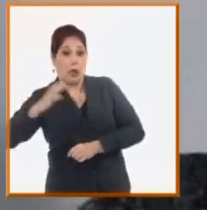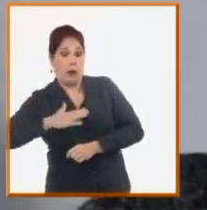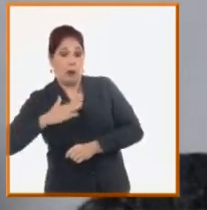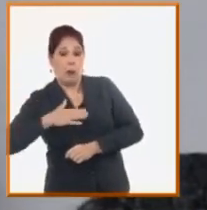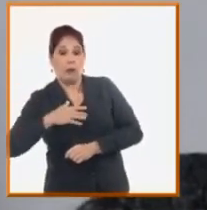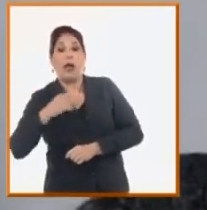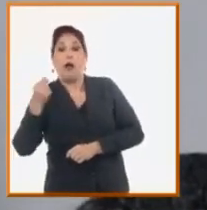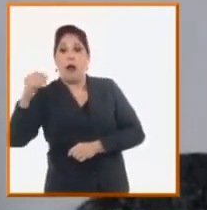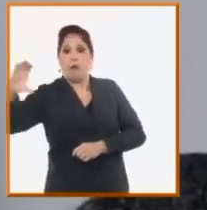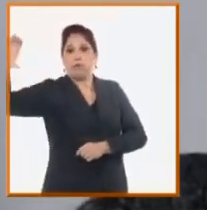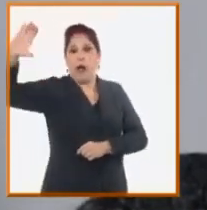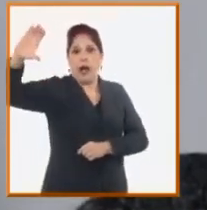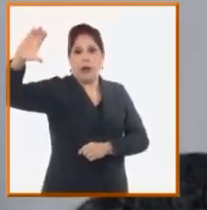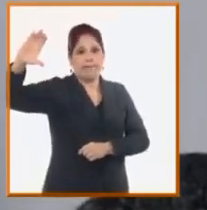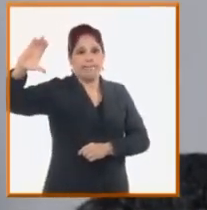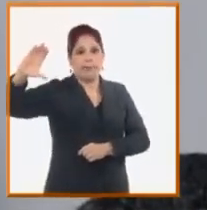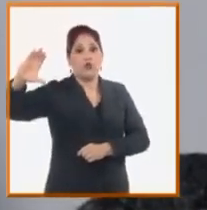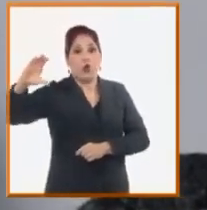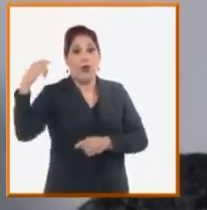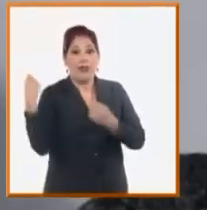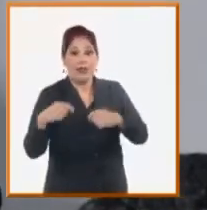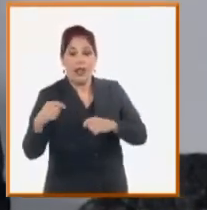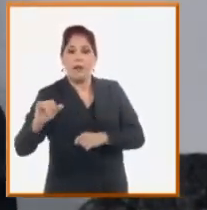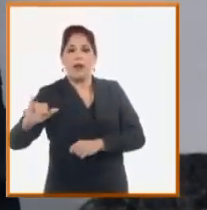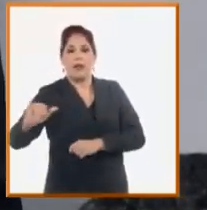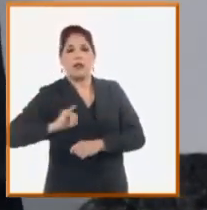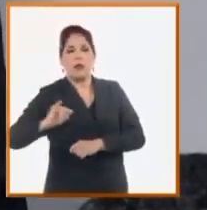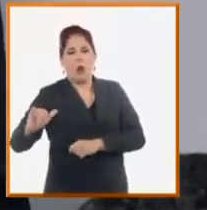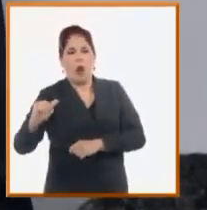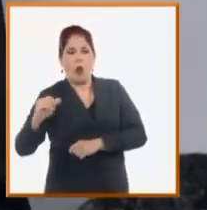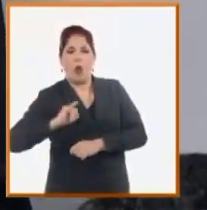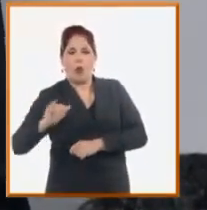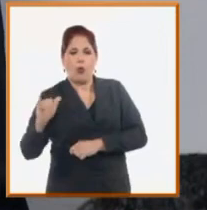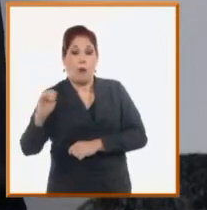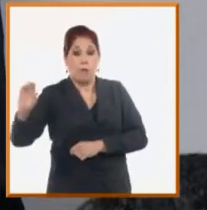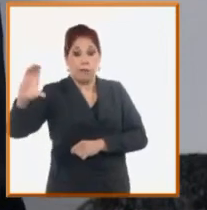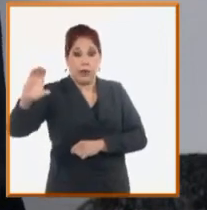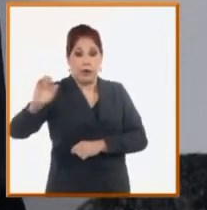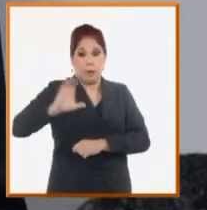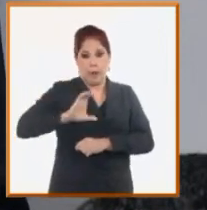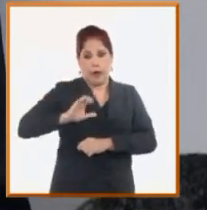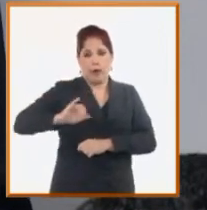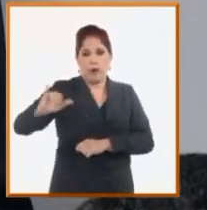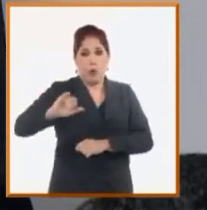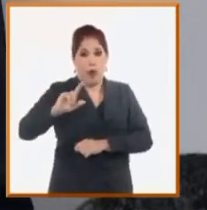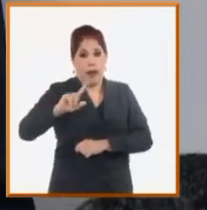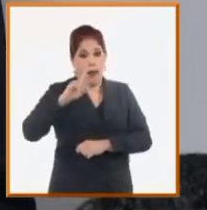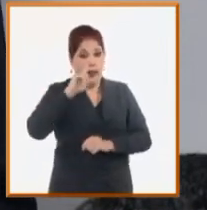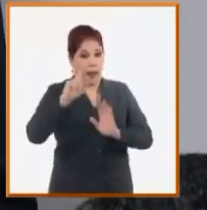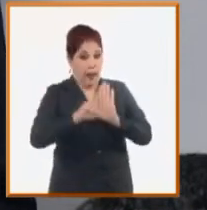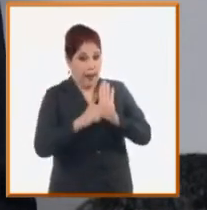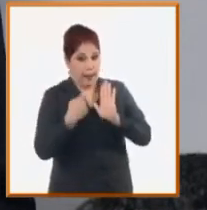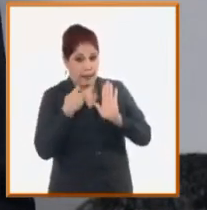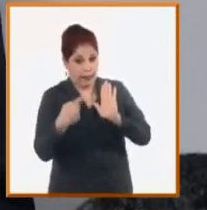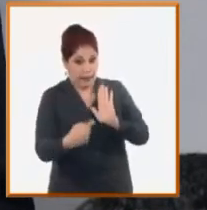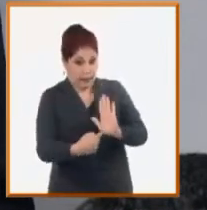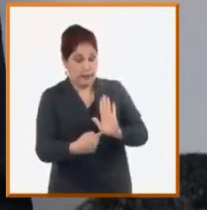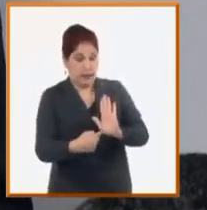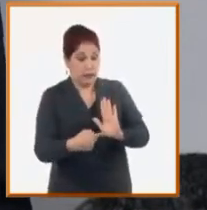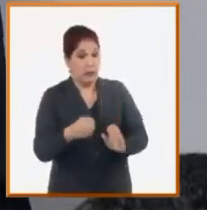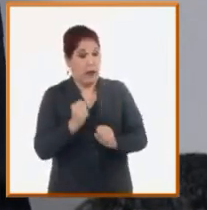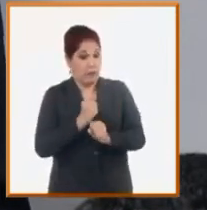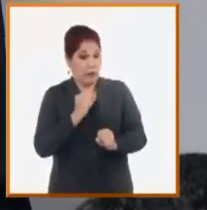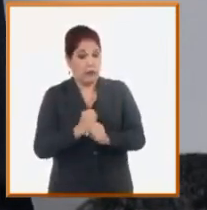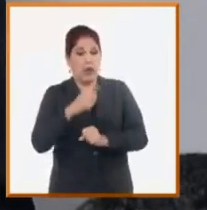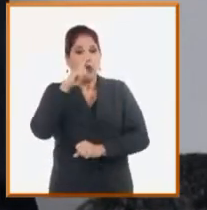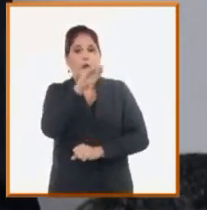pueda participar en el proceso productivo. Hay un tema muy importante que, aunque está en nuestra legislación, lo tenemos que reforzar, y lo estamos haciendo en las normas